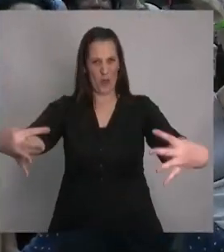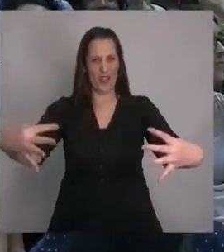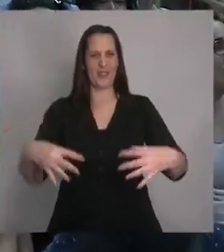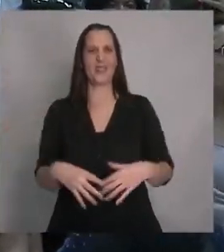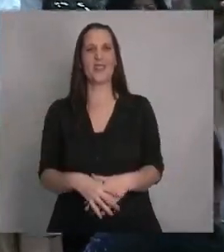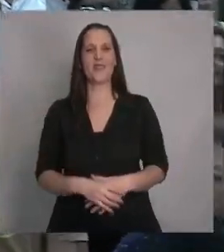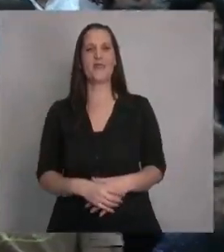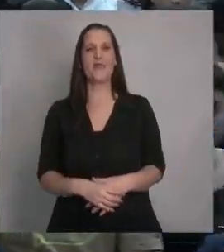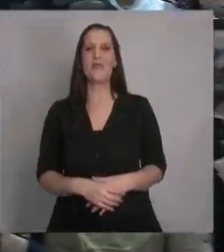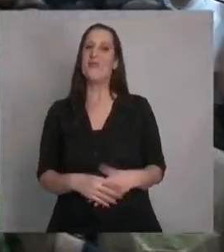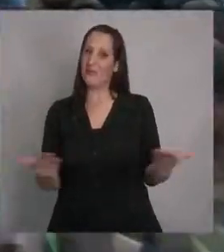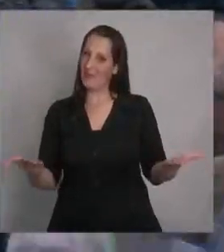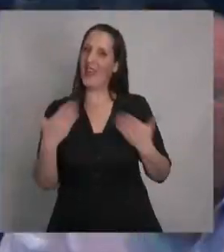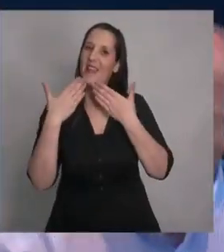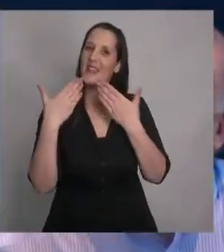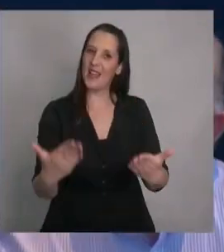Bueno, gracias.